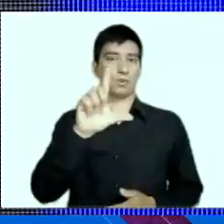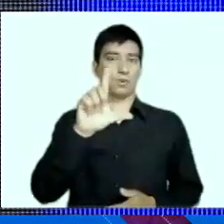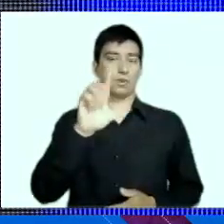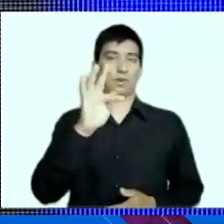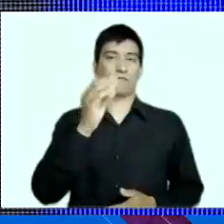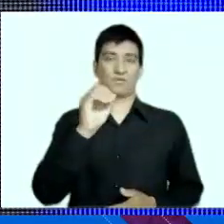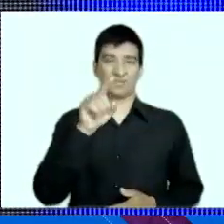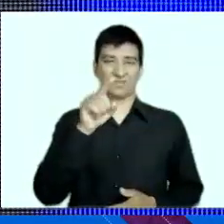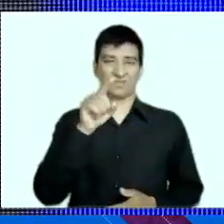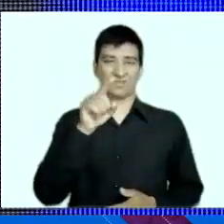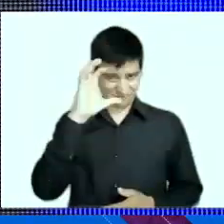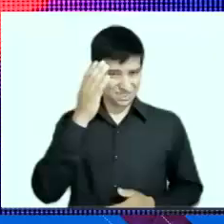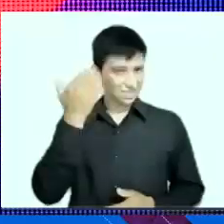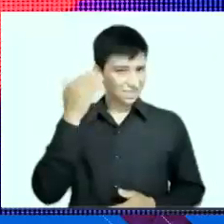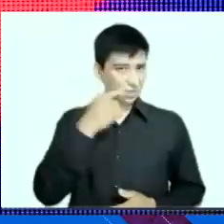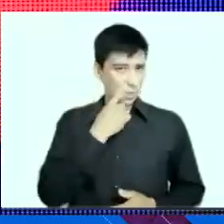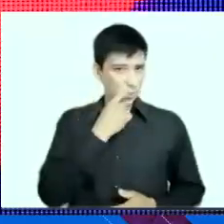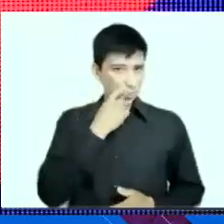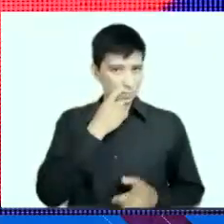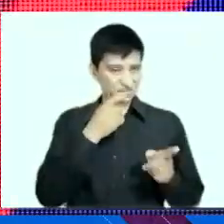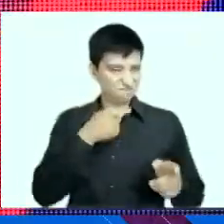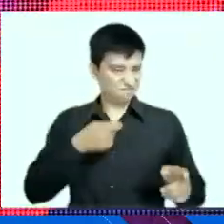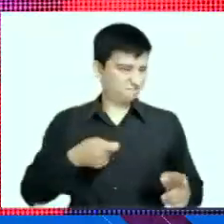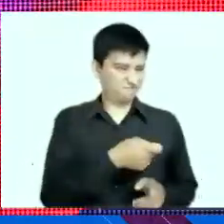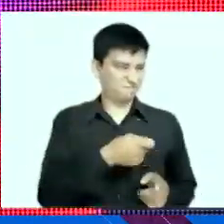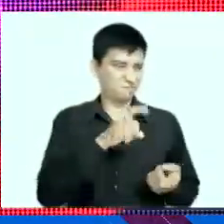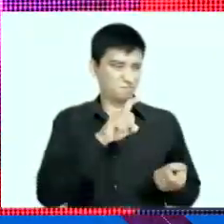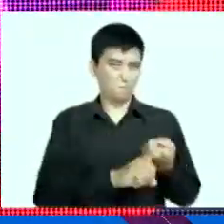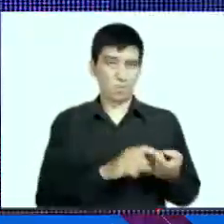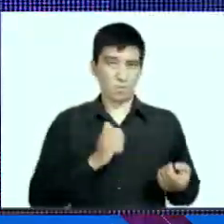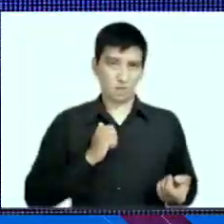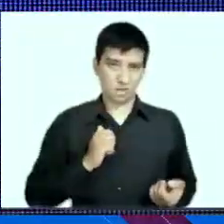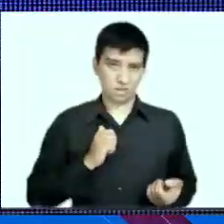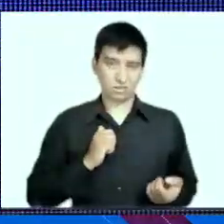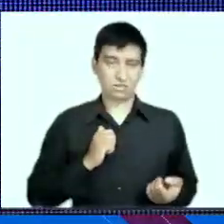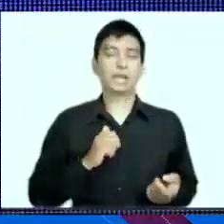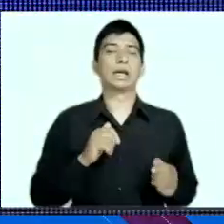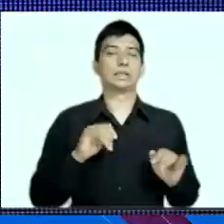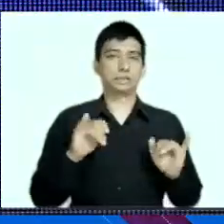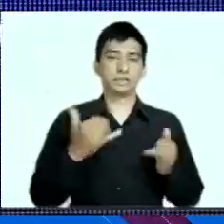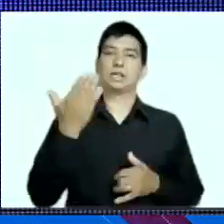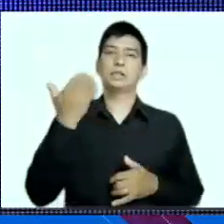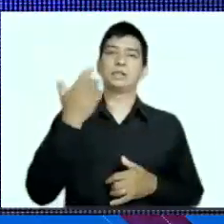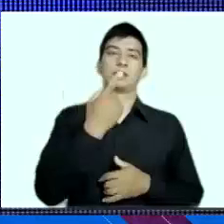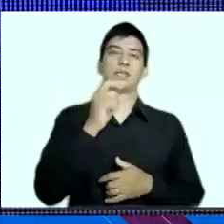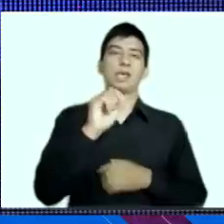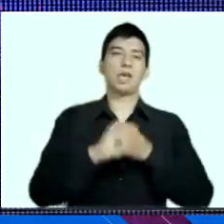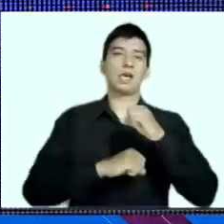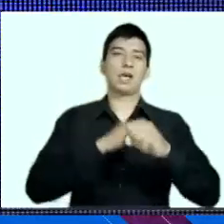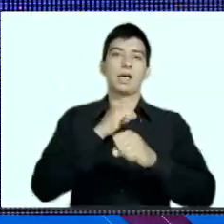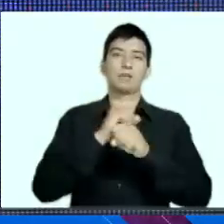el asesinato de su señora esposa, ya cumplió 10 años y 8 meses y hace 4 años